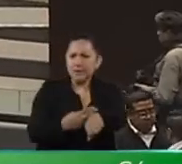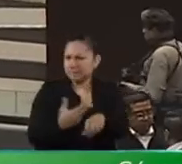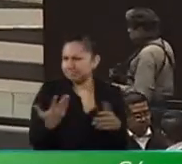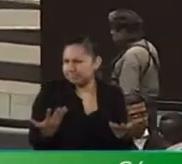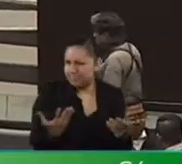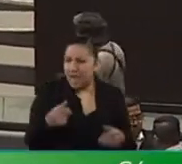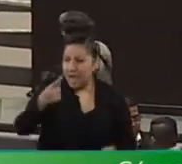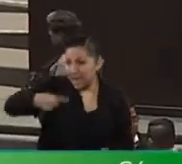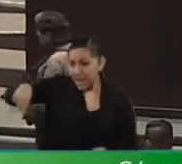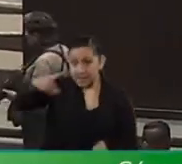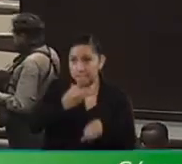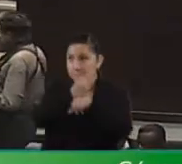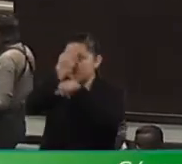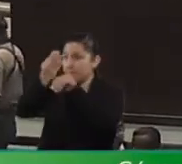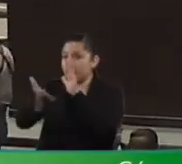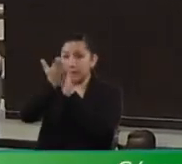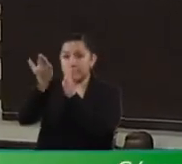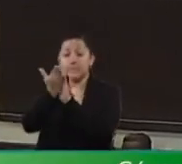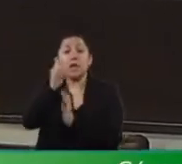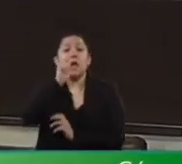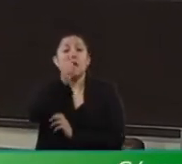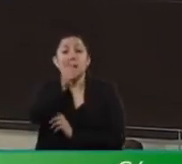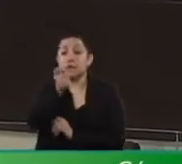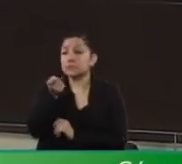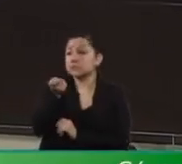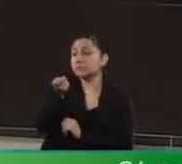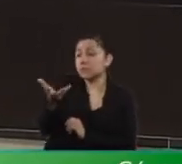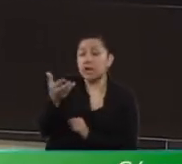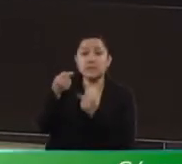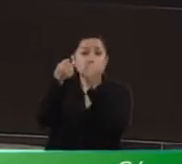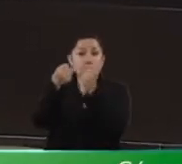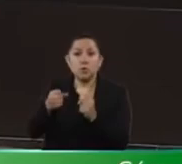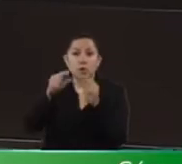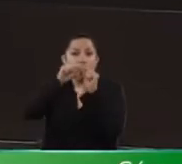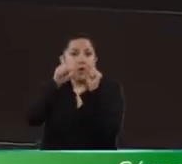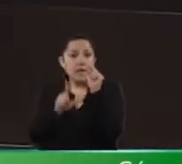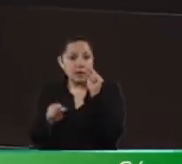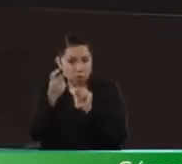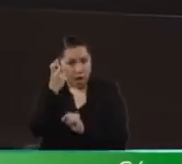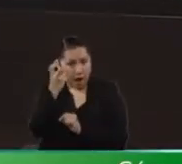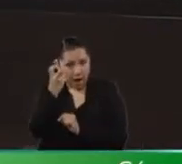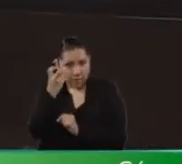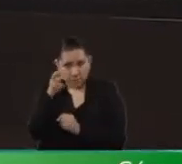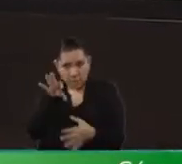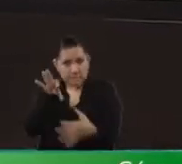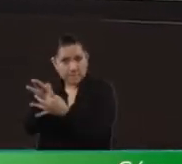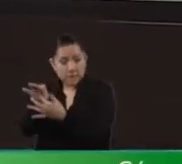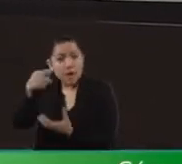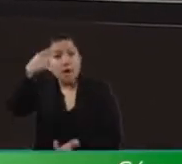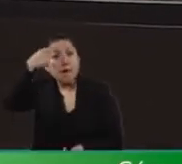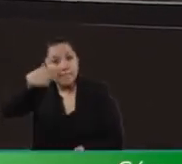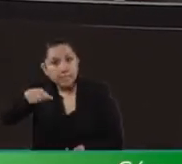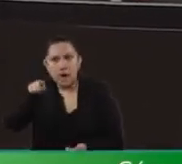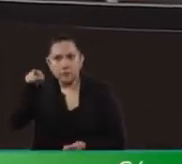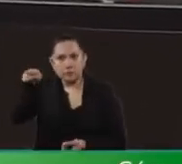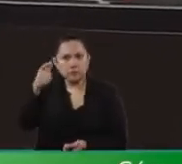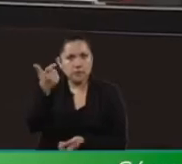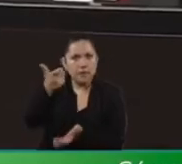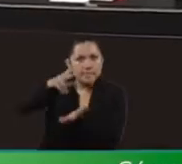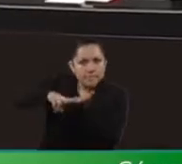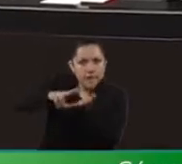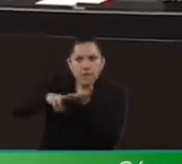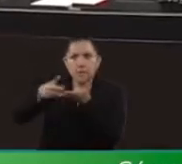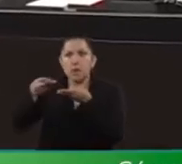seguridad nacional son solo pretextos para no dar a conocer los contratos y gastos de dichas obras. Al día de